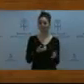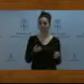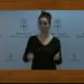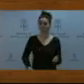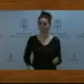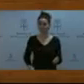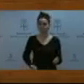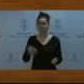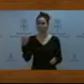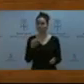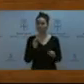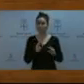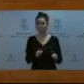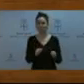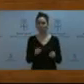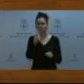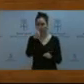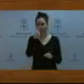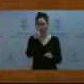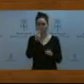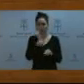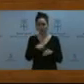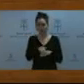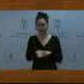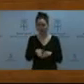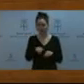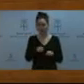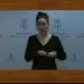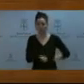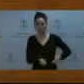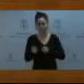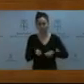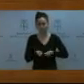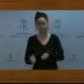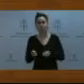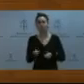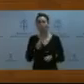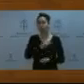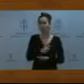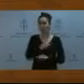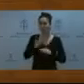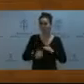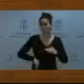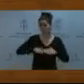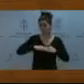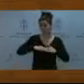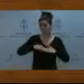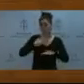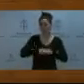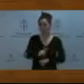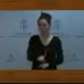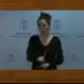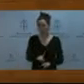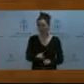una vez aplicado al suelo, enterrado en un plazo máximo de 12 horas. Las sanciones por incumplimiento de la ordenanza irán desde los 300 a los 1.800